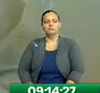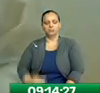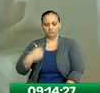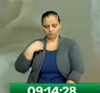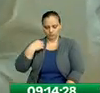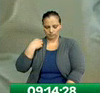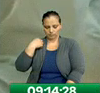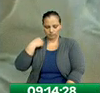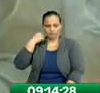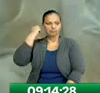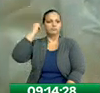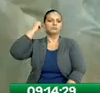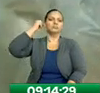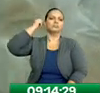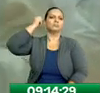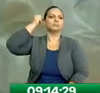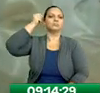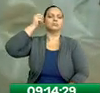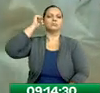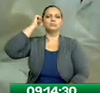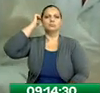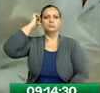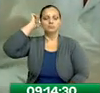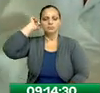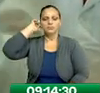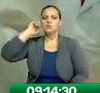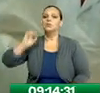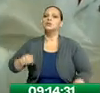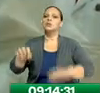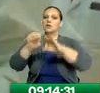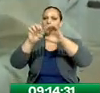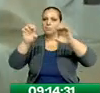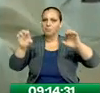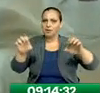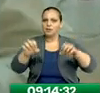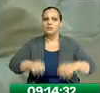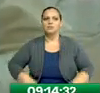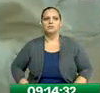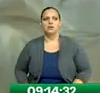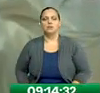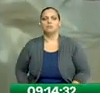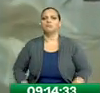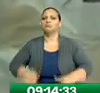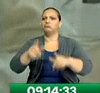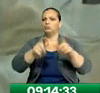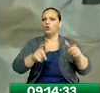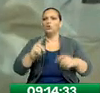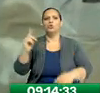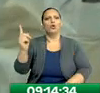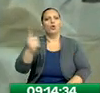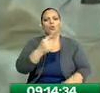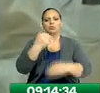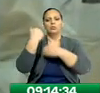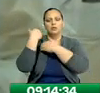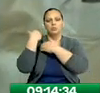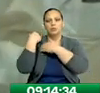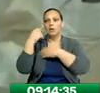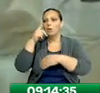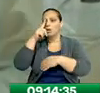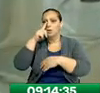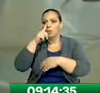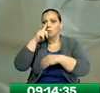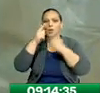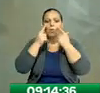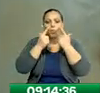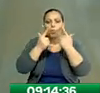los empresarios, a que descarguen las ordenanzas y que protejan y cuiden a su personal si no quieren que regresemos a una